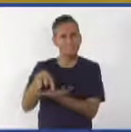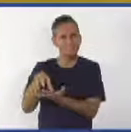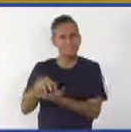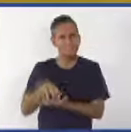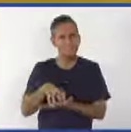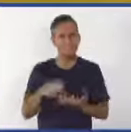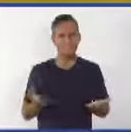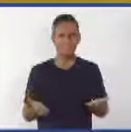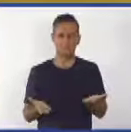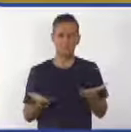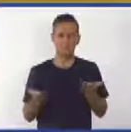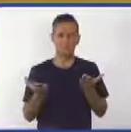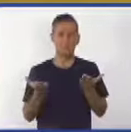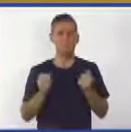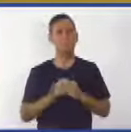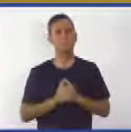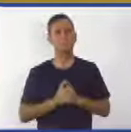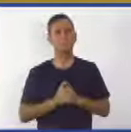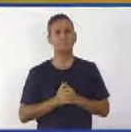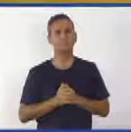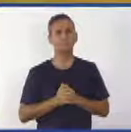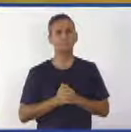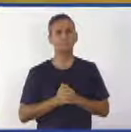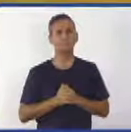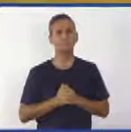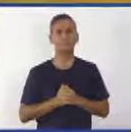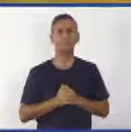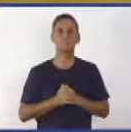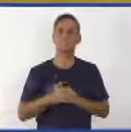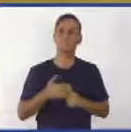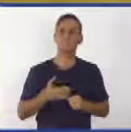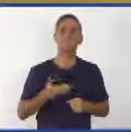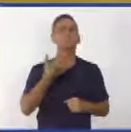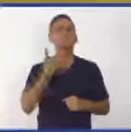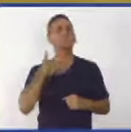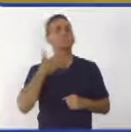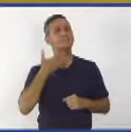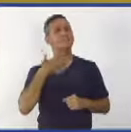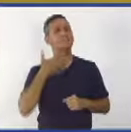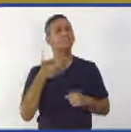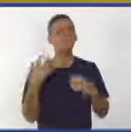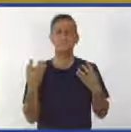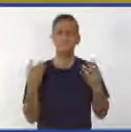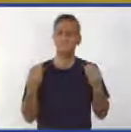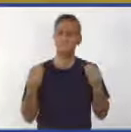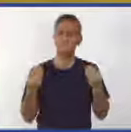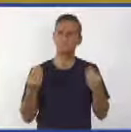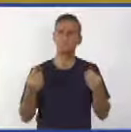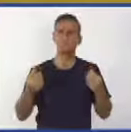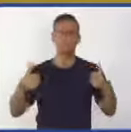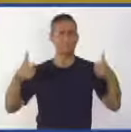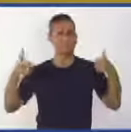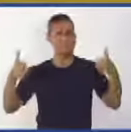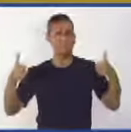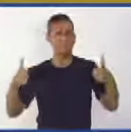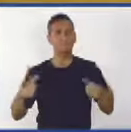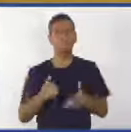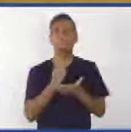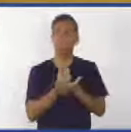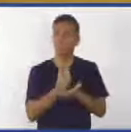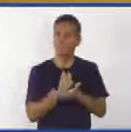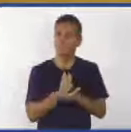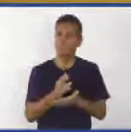dehesa les deseamos muchos éxitos también a los estudiantes de segundo con este es